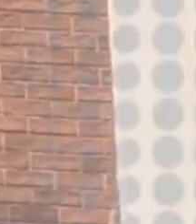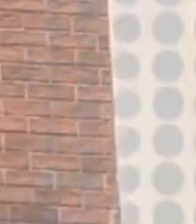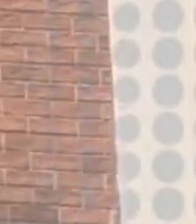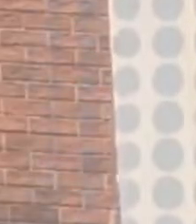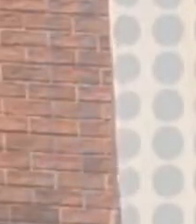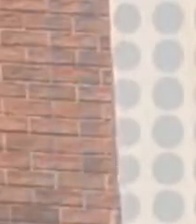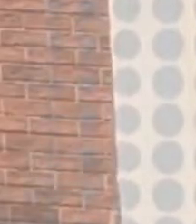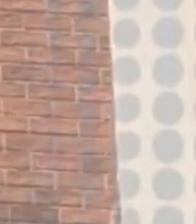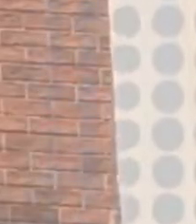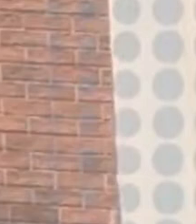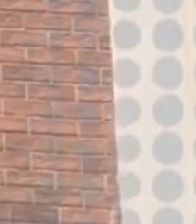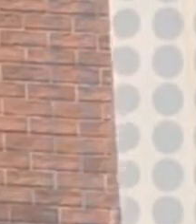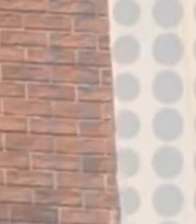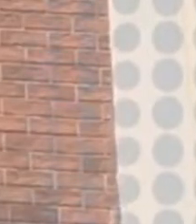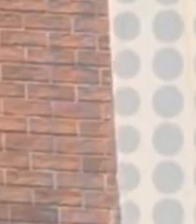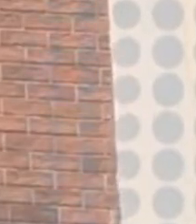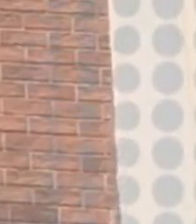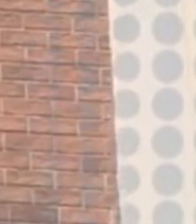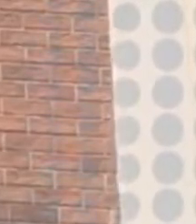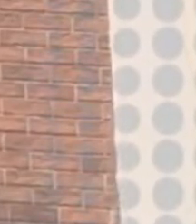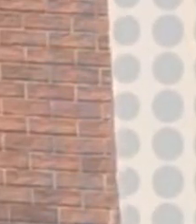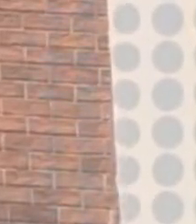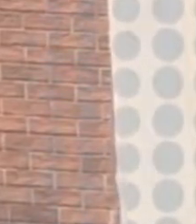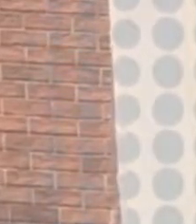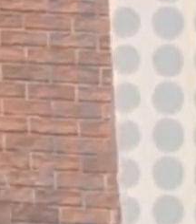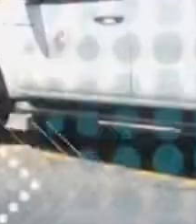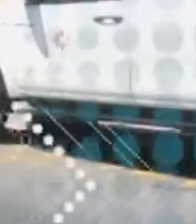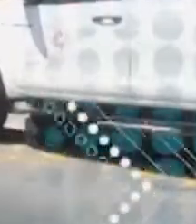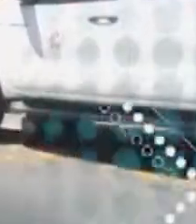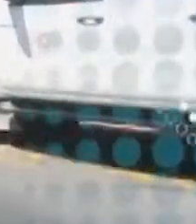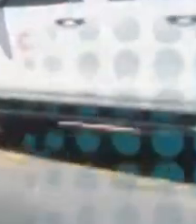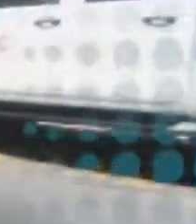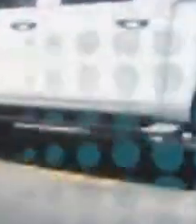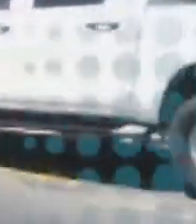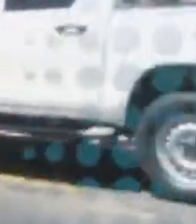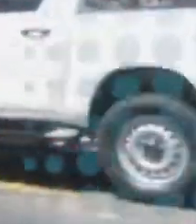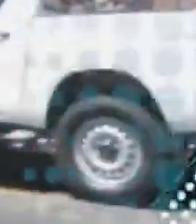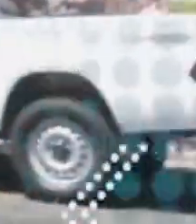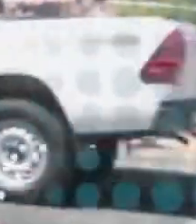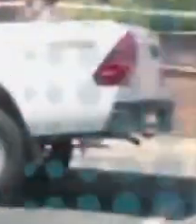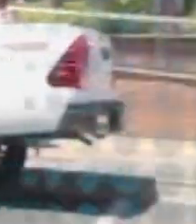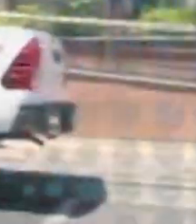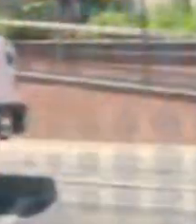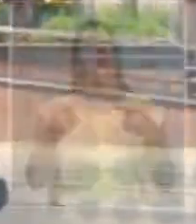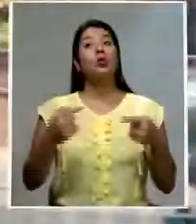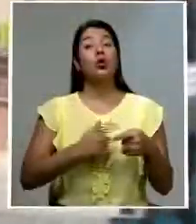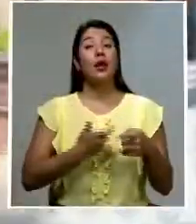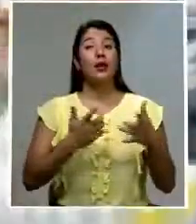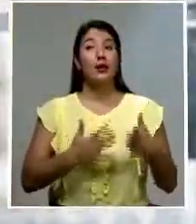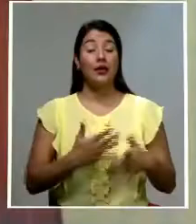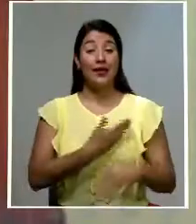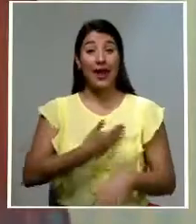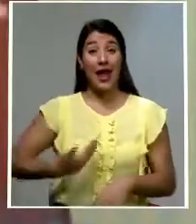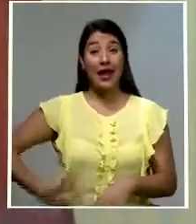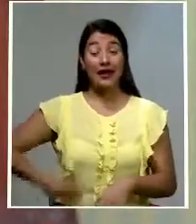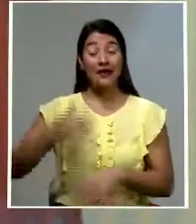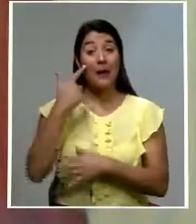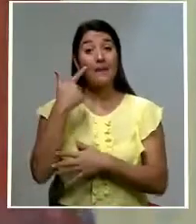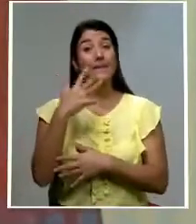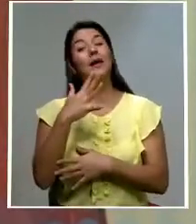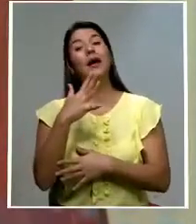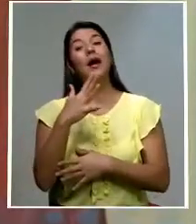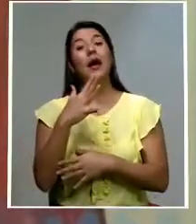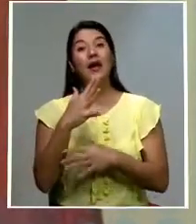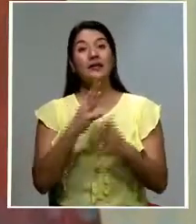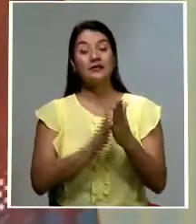La Unidad de Género de la Fiscalía Adjunta de Heredia confirmó que existe una denuncia contra el alcalde de Heredia por los presuntos delitos de